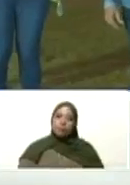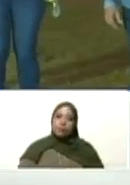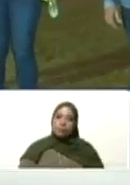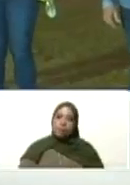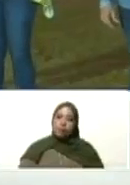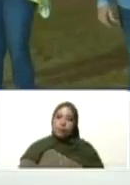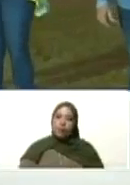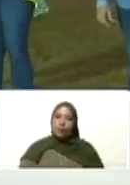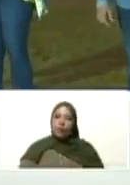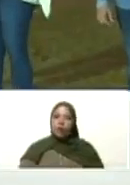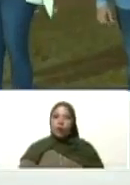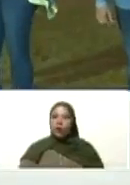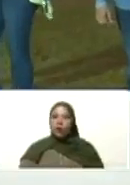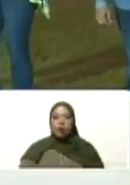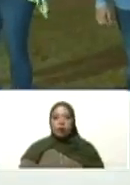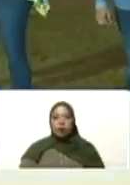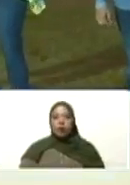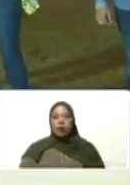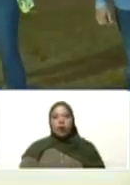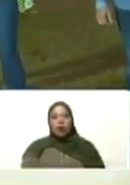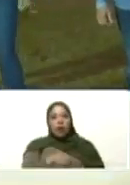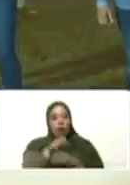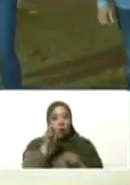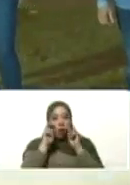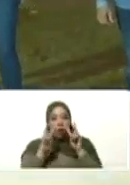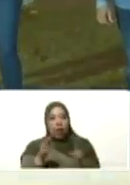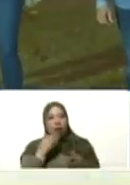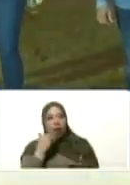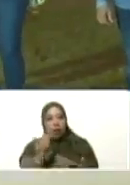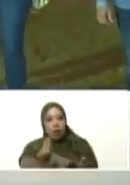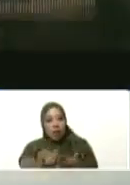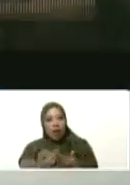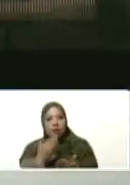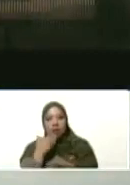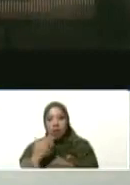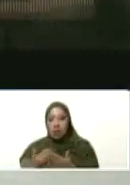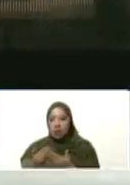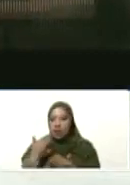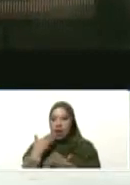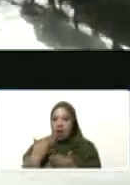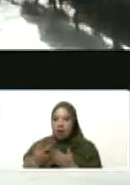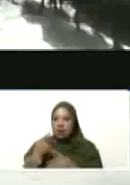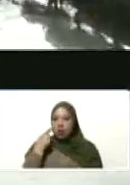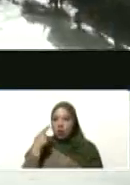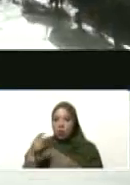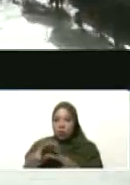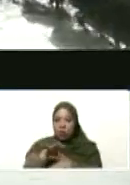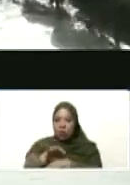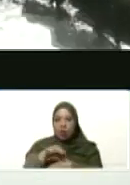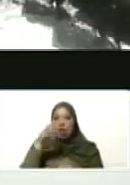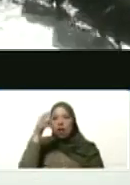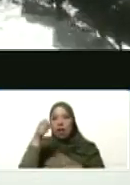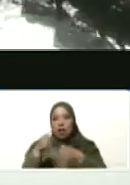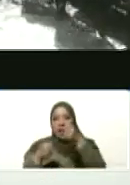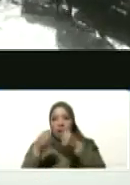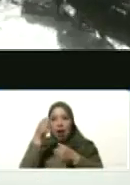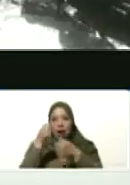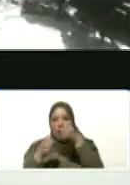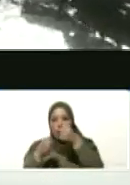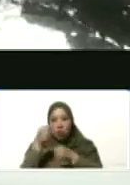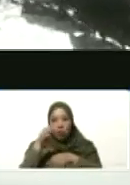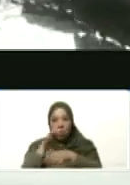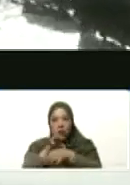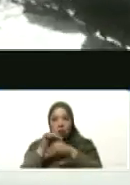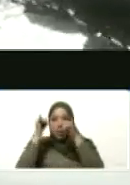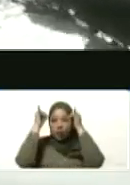Bueno, muchas gracias. Ahí están los búfalos. Bueno, muchas gracias. Ahí están viendo carne, leche y productos del búfalo